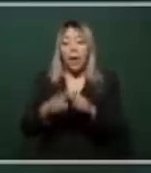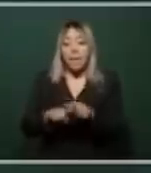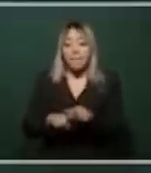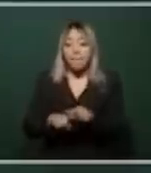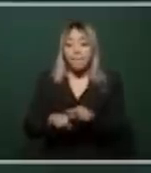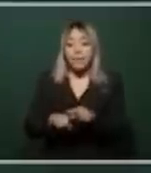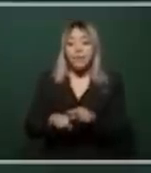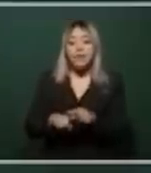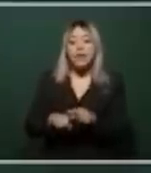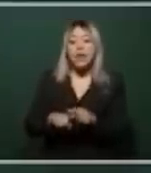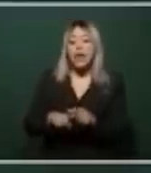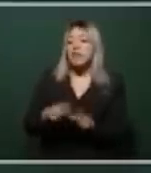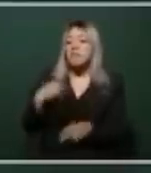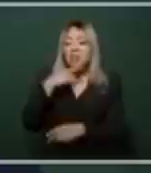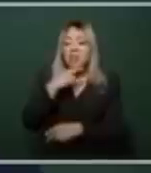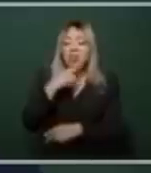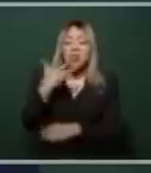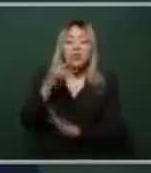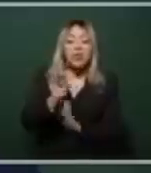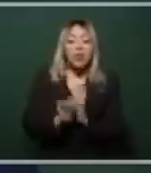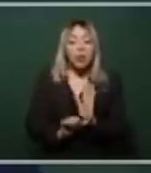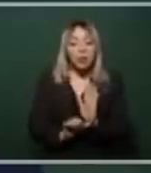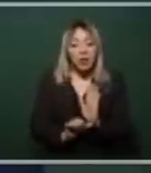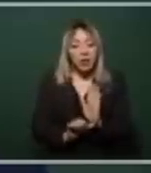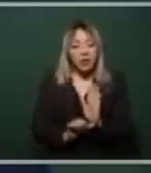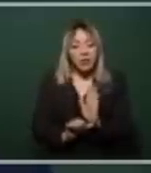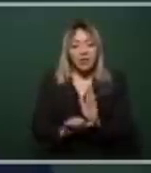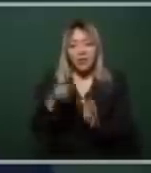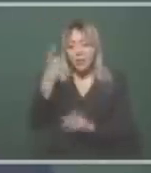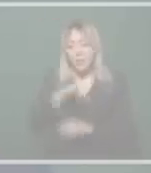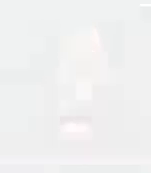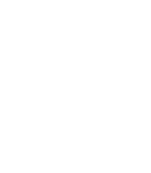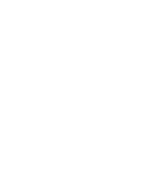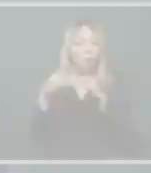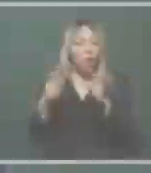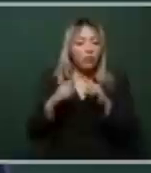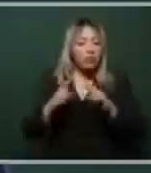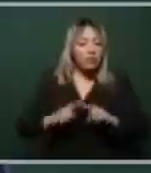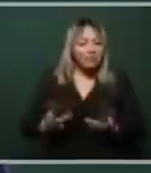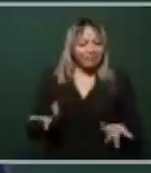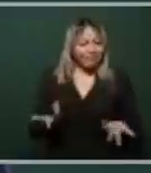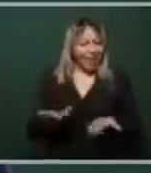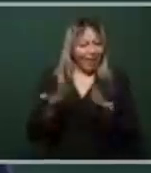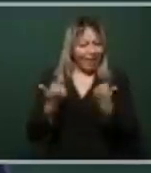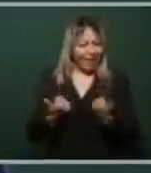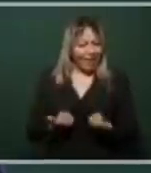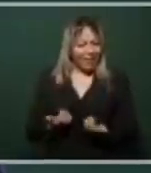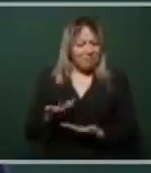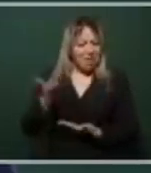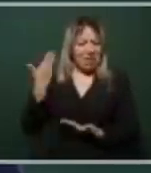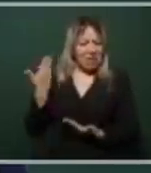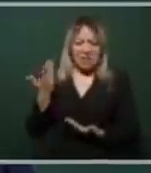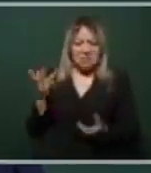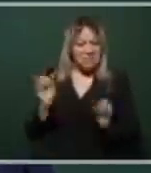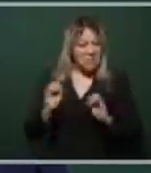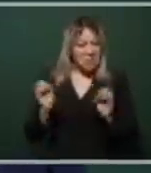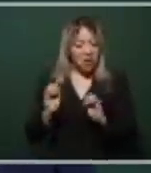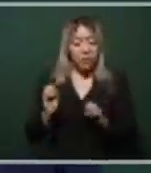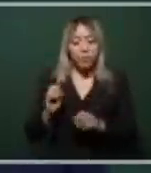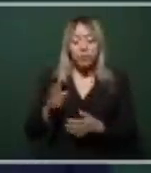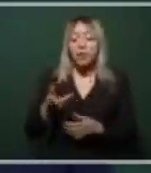le diera empleo a 500,000 jóvenes? ¿Cuándo un gobierno